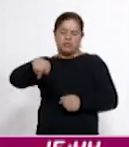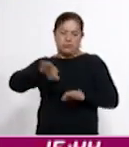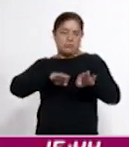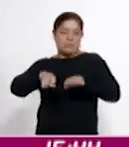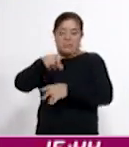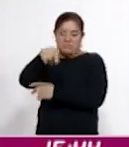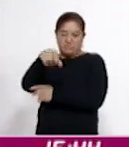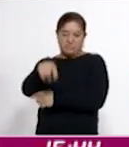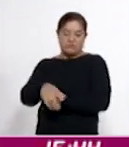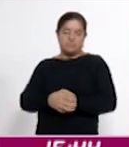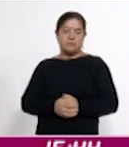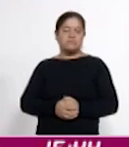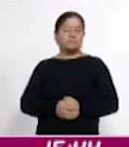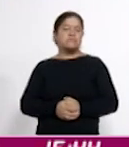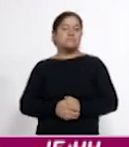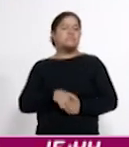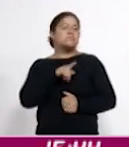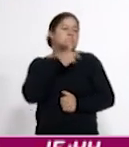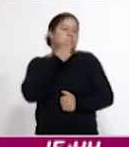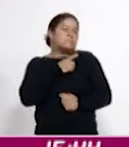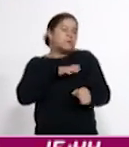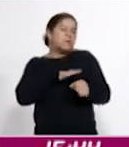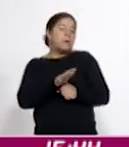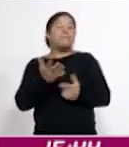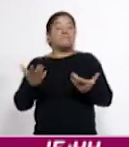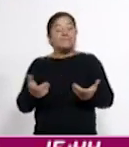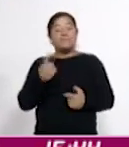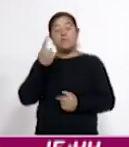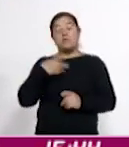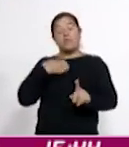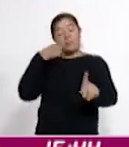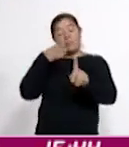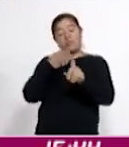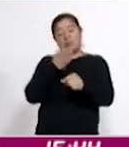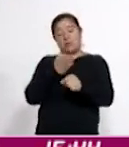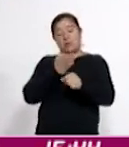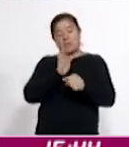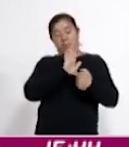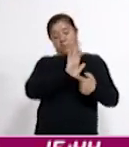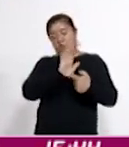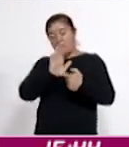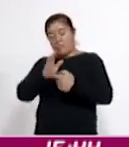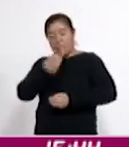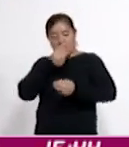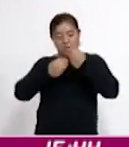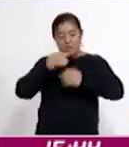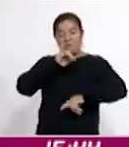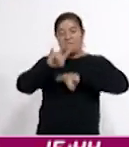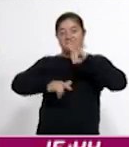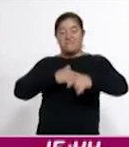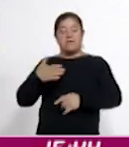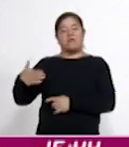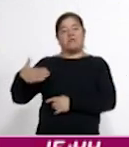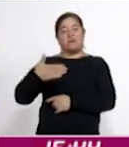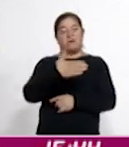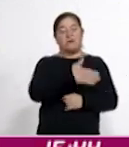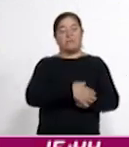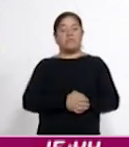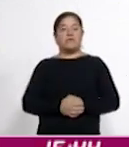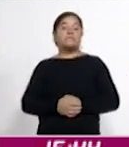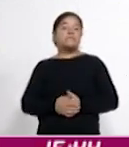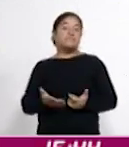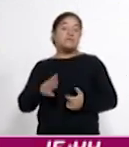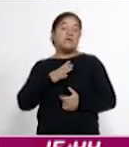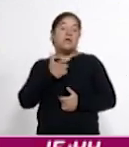dirías? Uno de los propósitos, de hecho, de esta muestra gastronómica, de esta Feria de la Carpa, es hacer